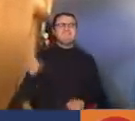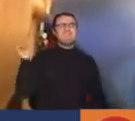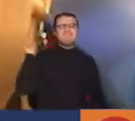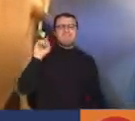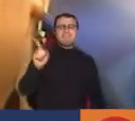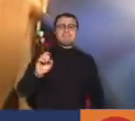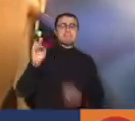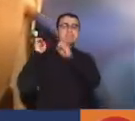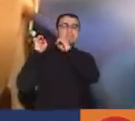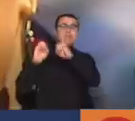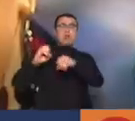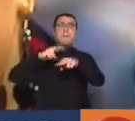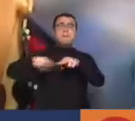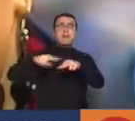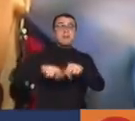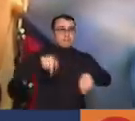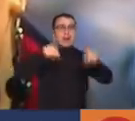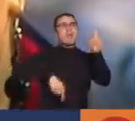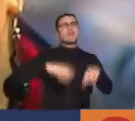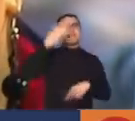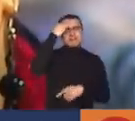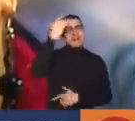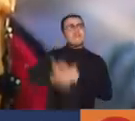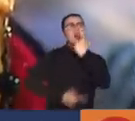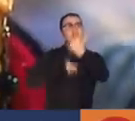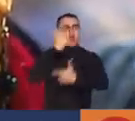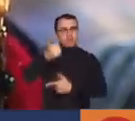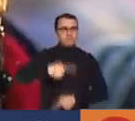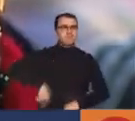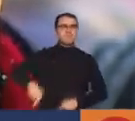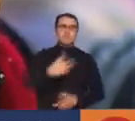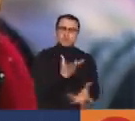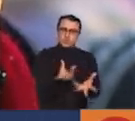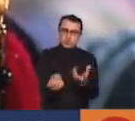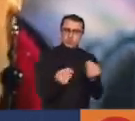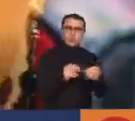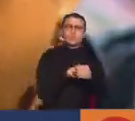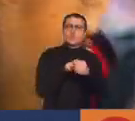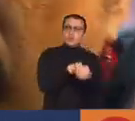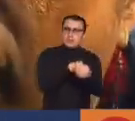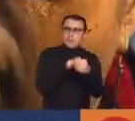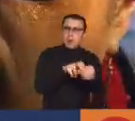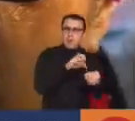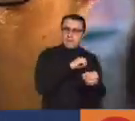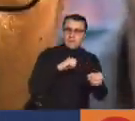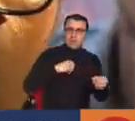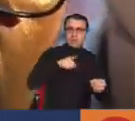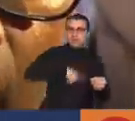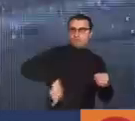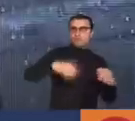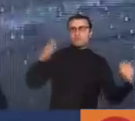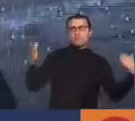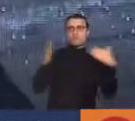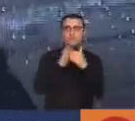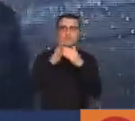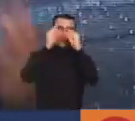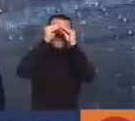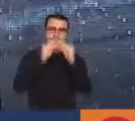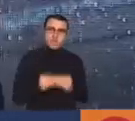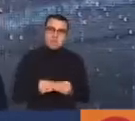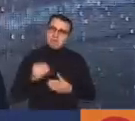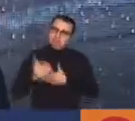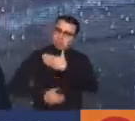lucha que gremios del transporte privado han desarrollado contra una forma mucho